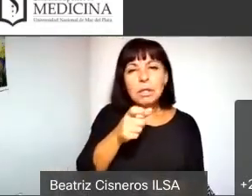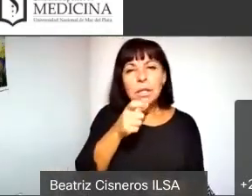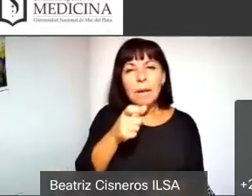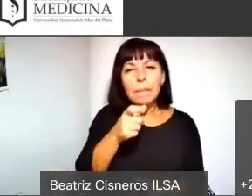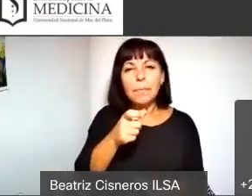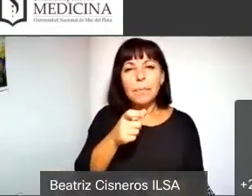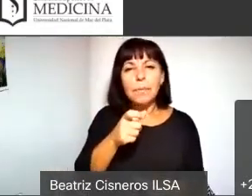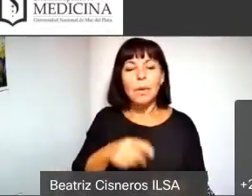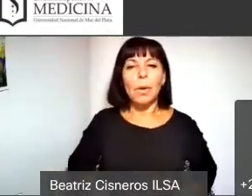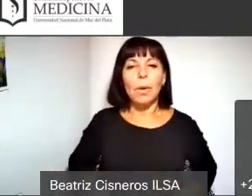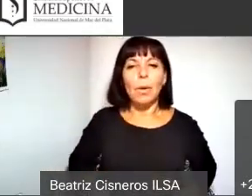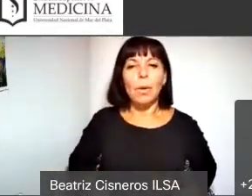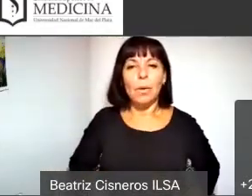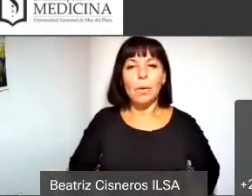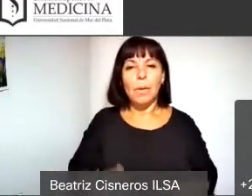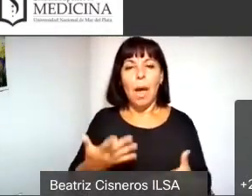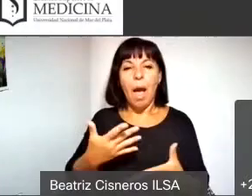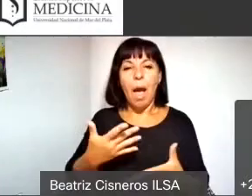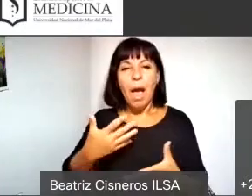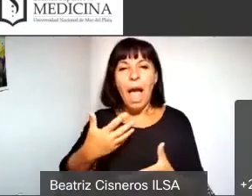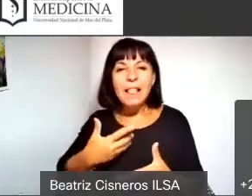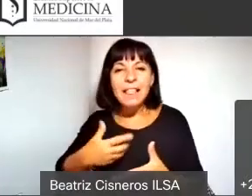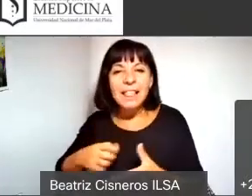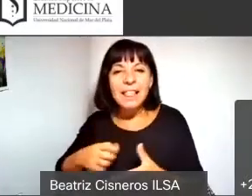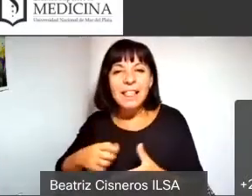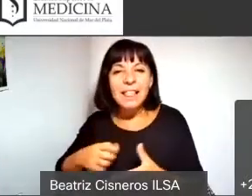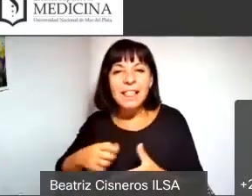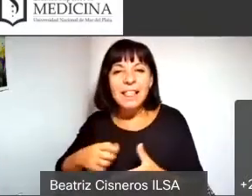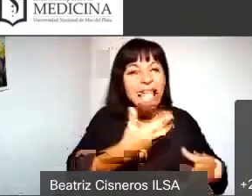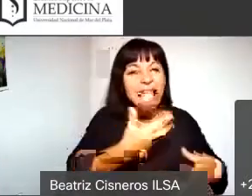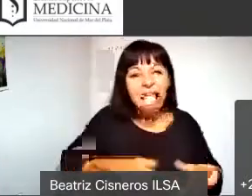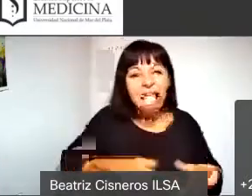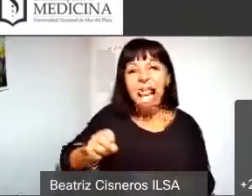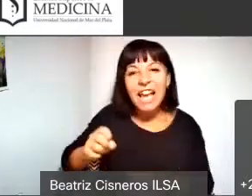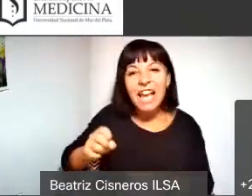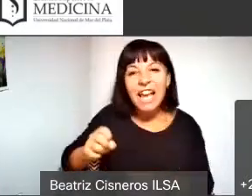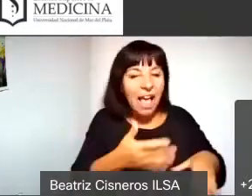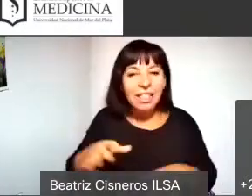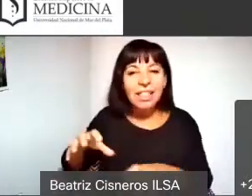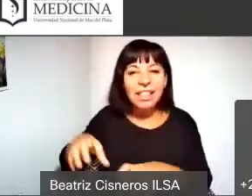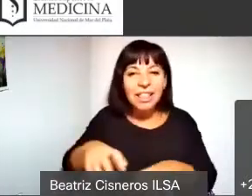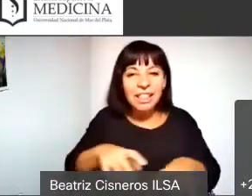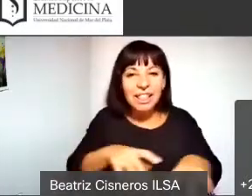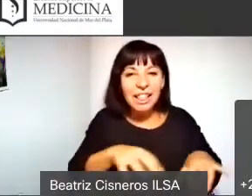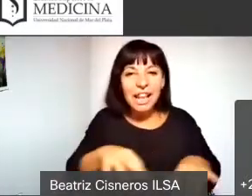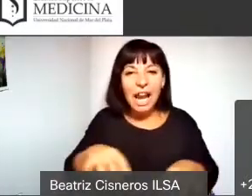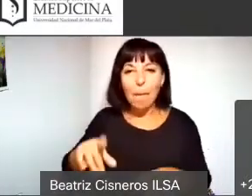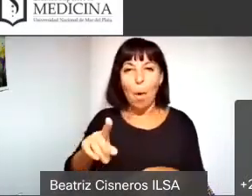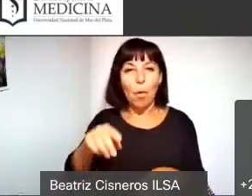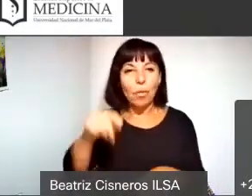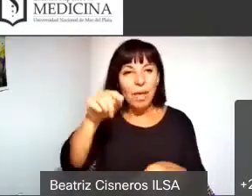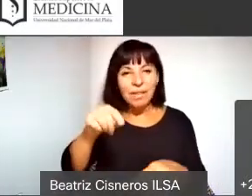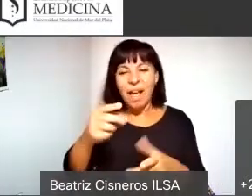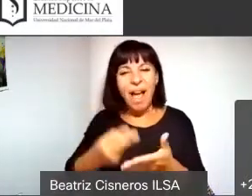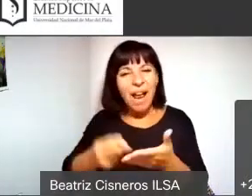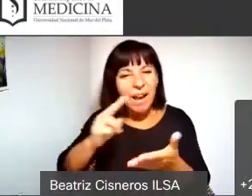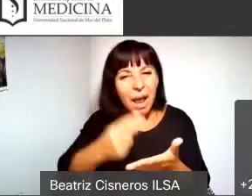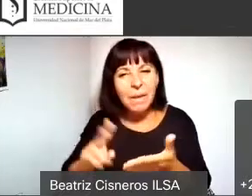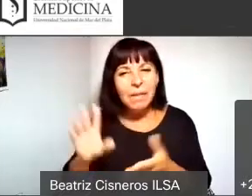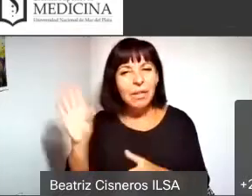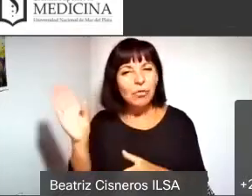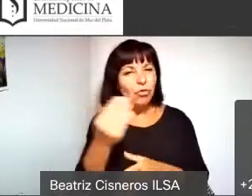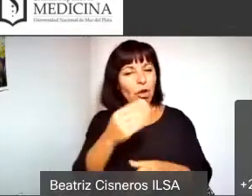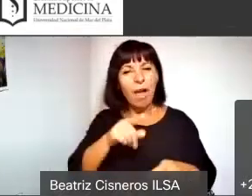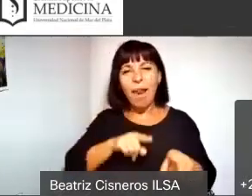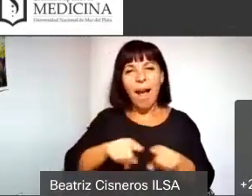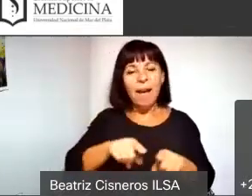con mecanismos de transportes y membrana plasmática, que más van a ver a lo largo de la carrera, que se va a repetir en otras asignaturas, porque es algo